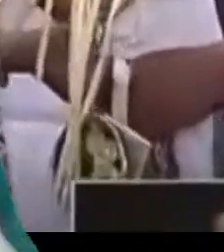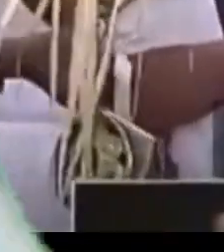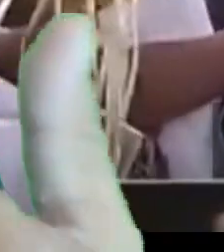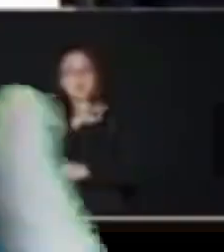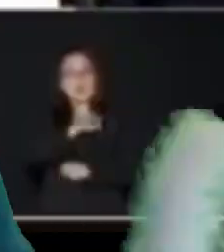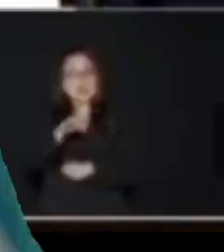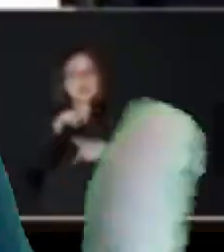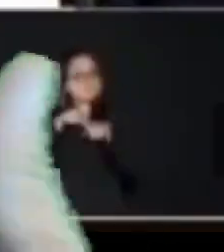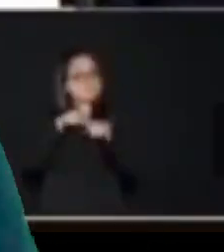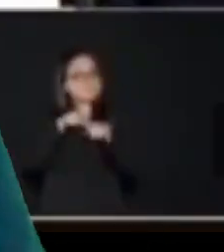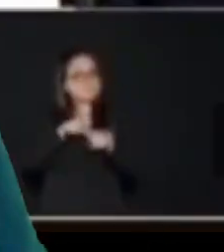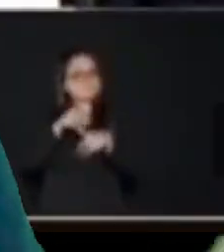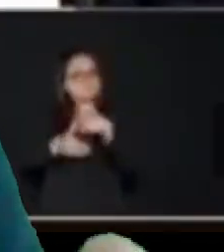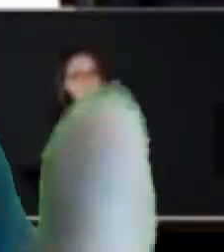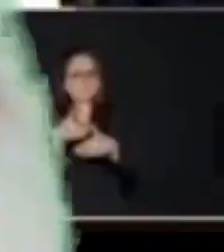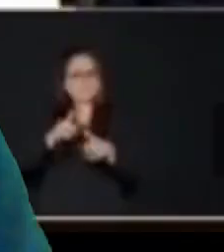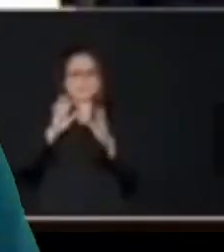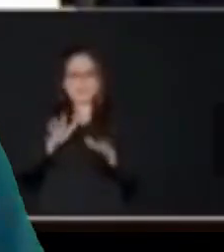digamos,